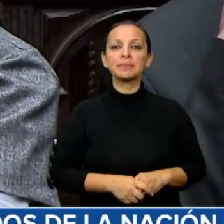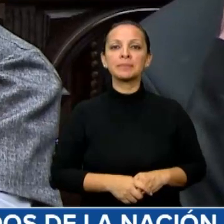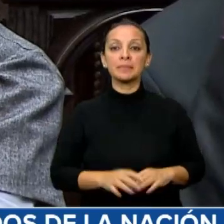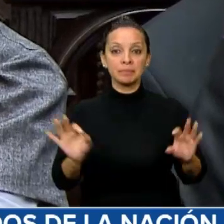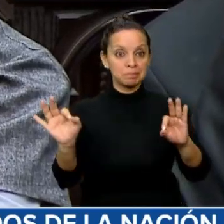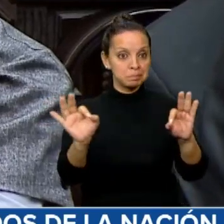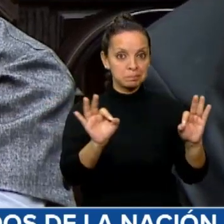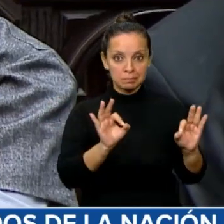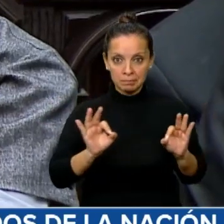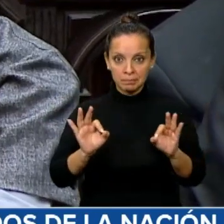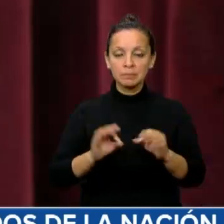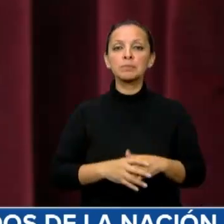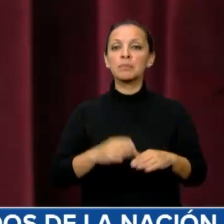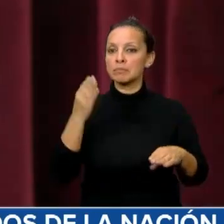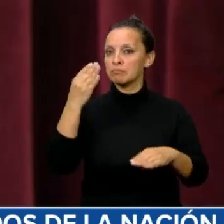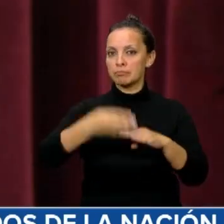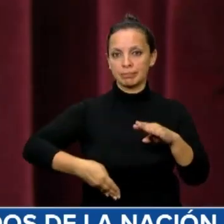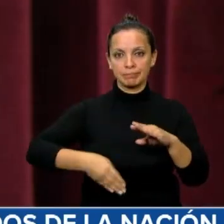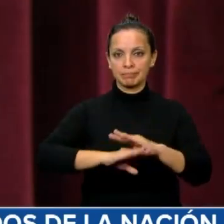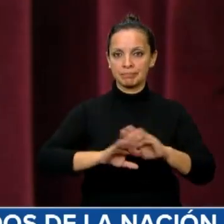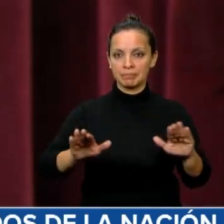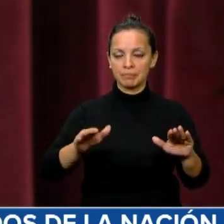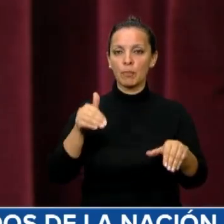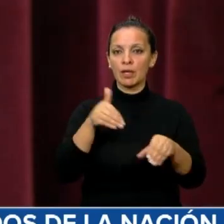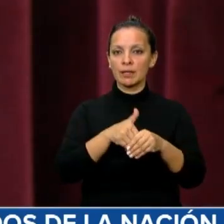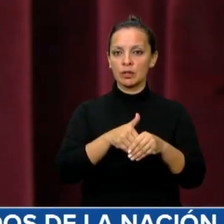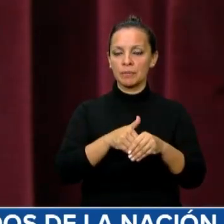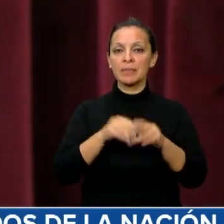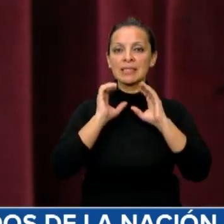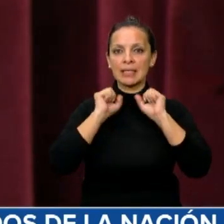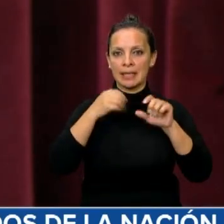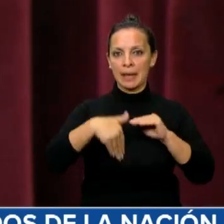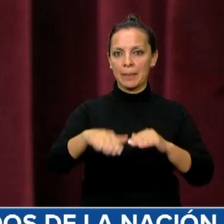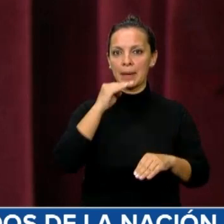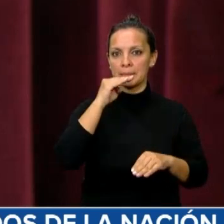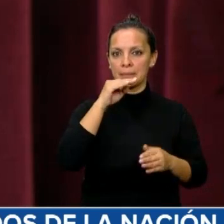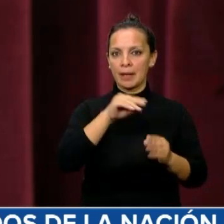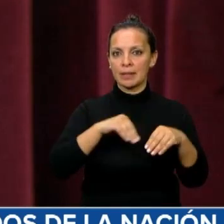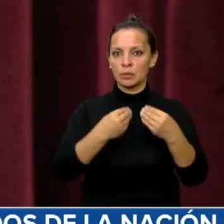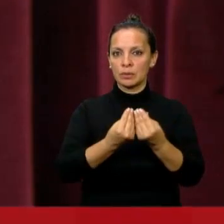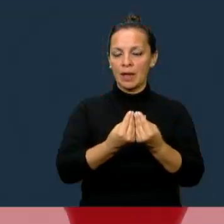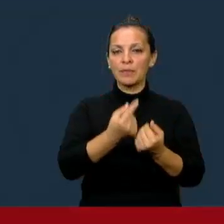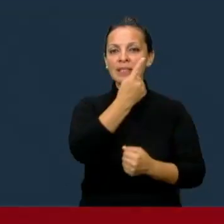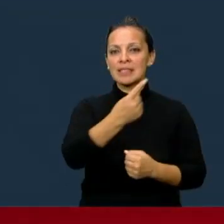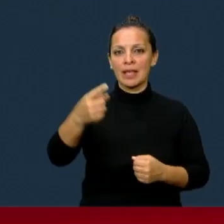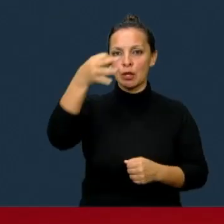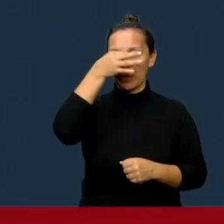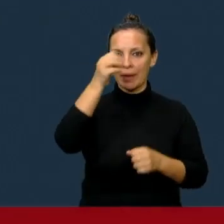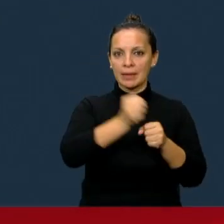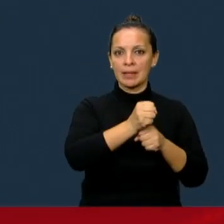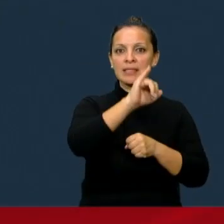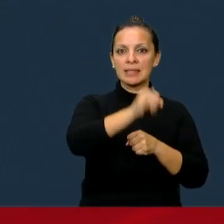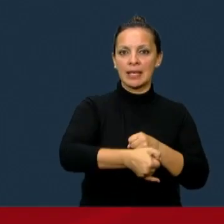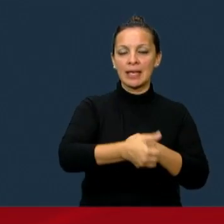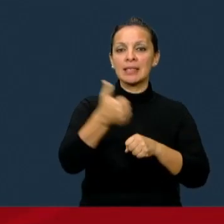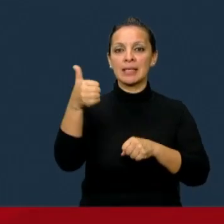¿Estamos? Se cierra la votación. Por secretaría se dará lectura del resultado. 120 afirmativos, 6